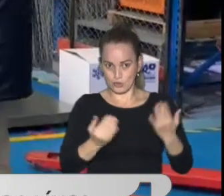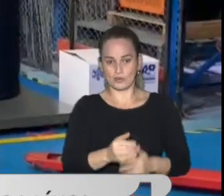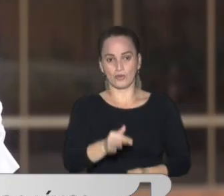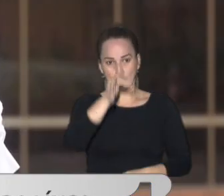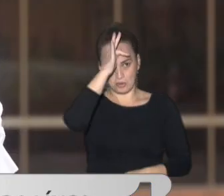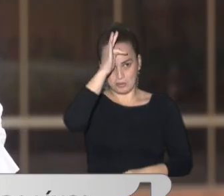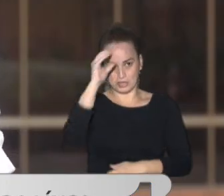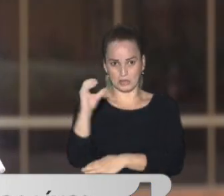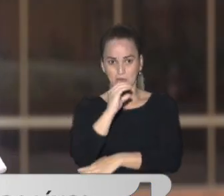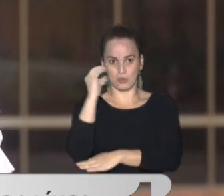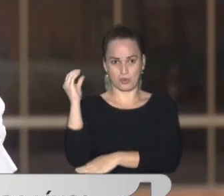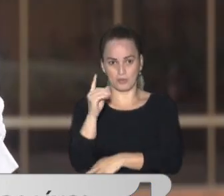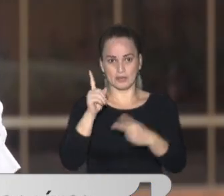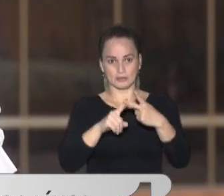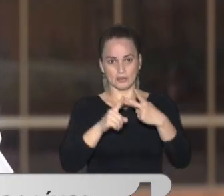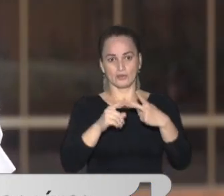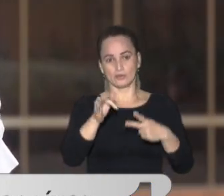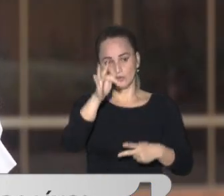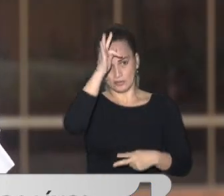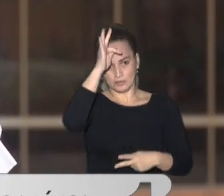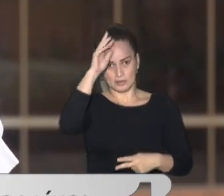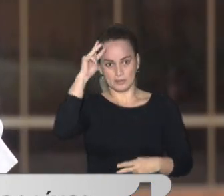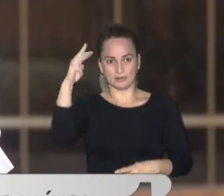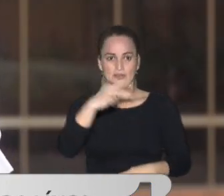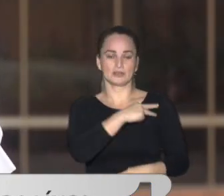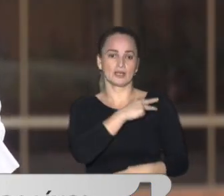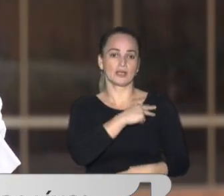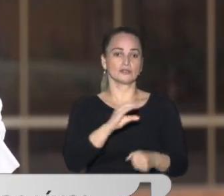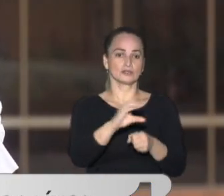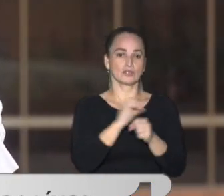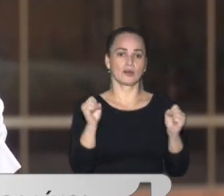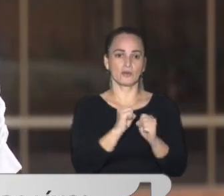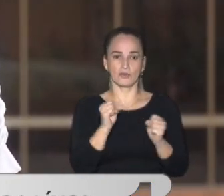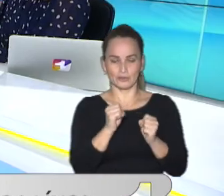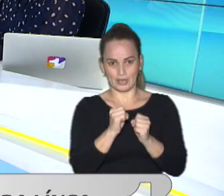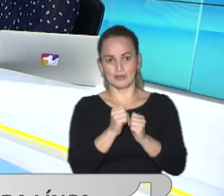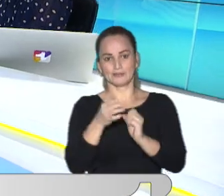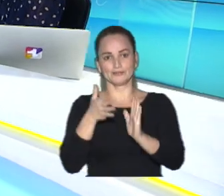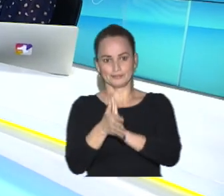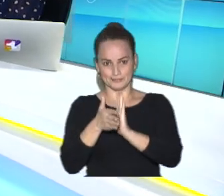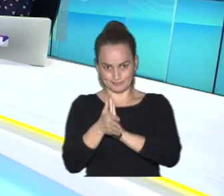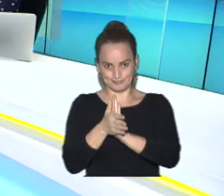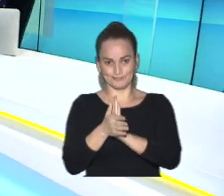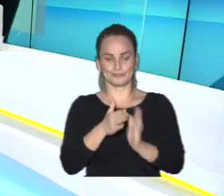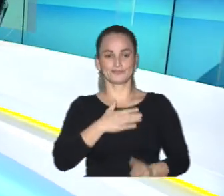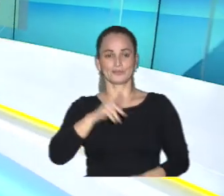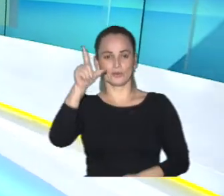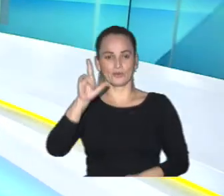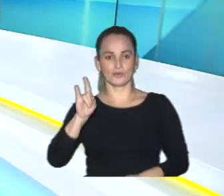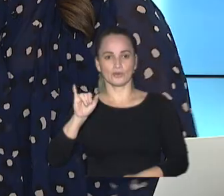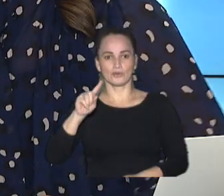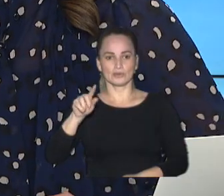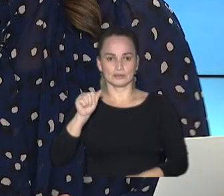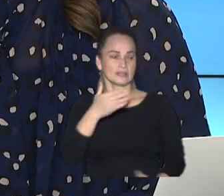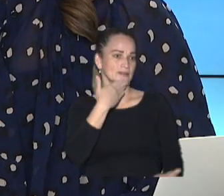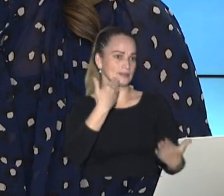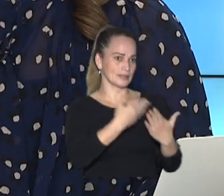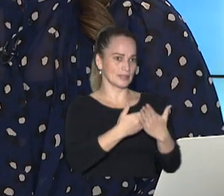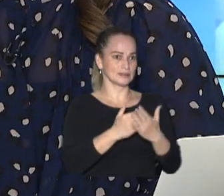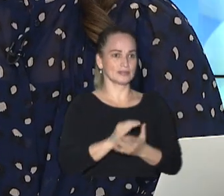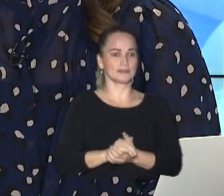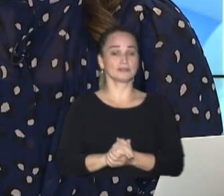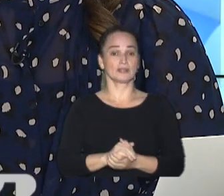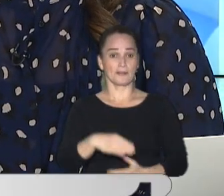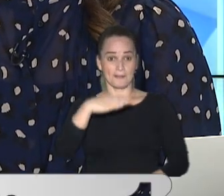Militar. Son las noticias que registramos desde la capital del país. Luisa Fernández, Noticentro 1 CMI. Luisa, muchas gracias.